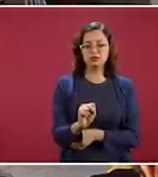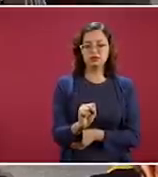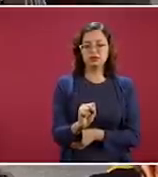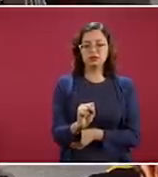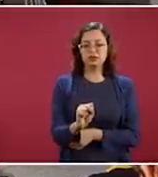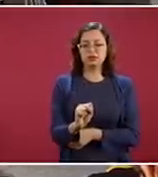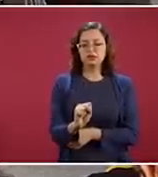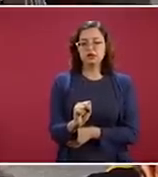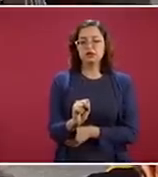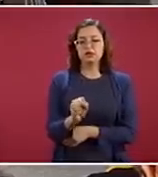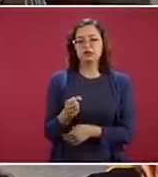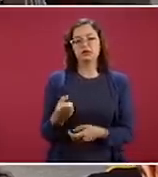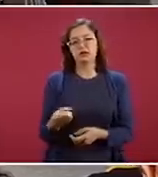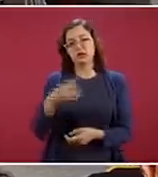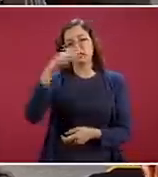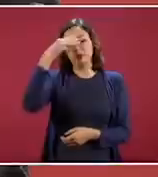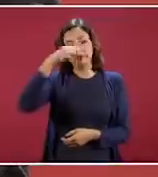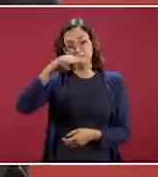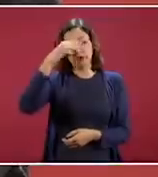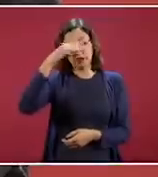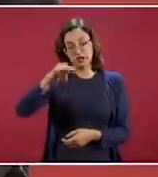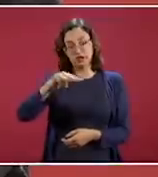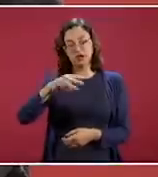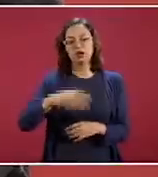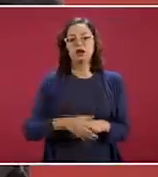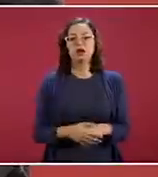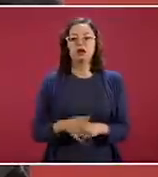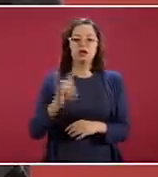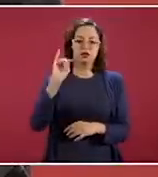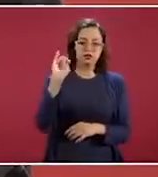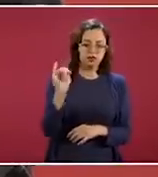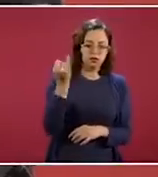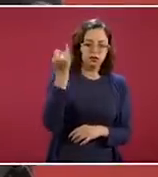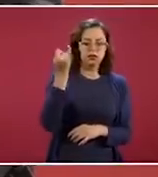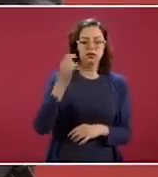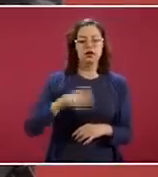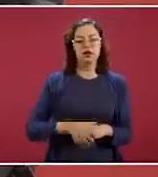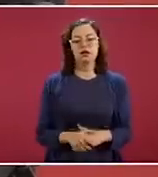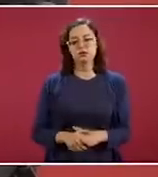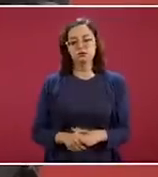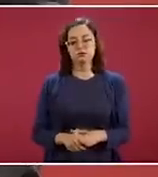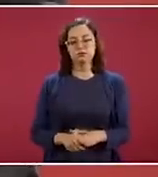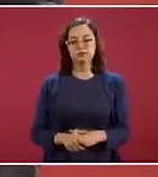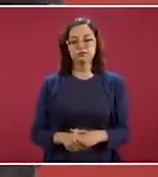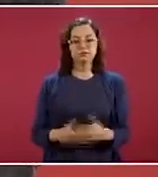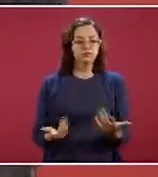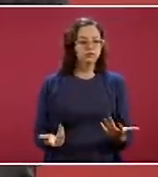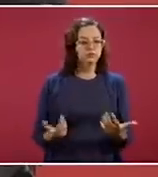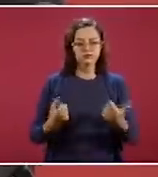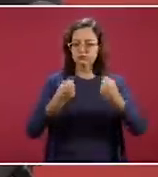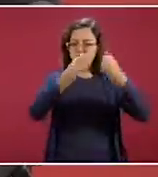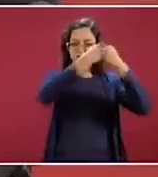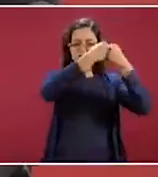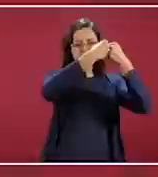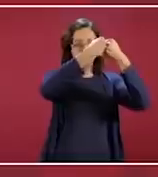y Mexicali y Tijuana, en toda la